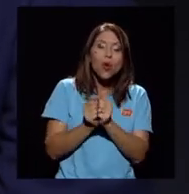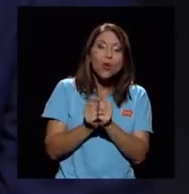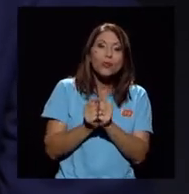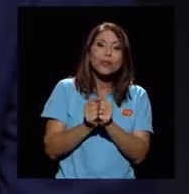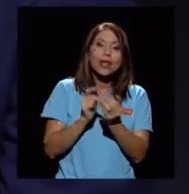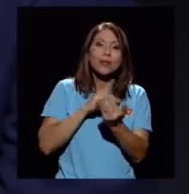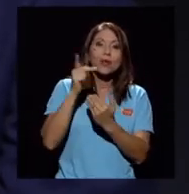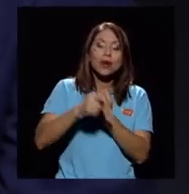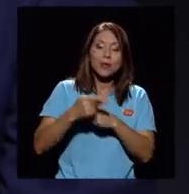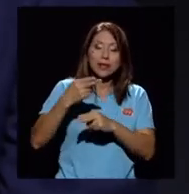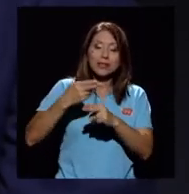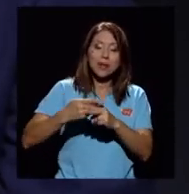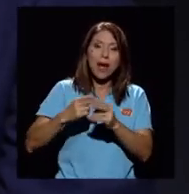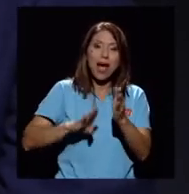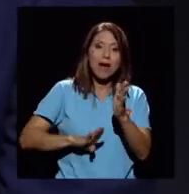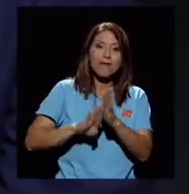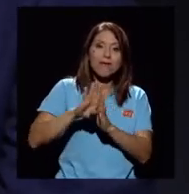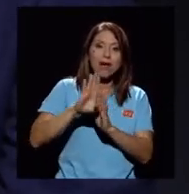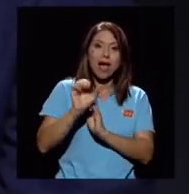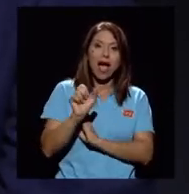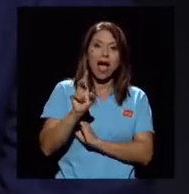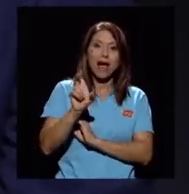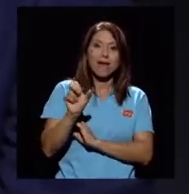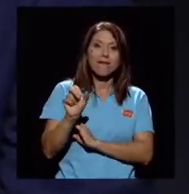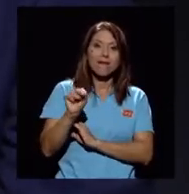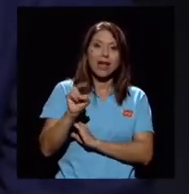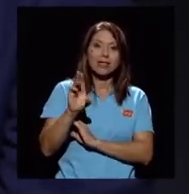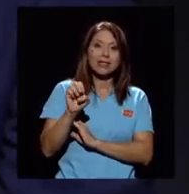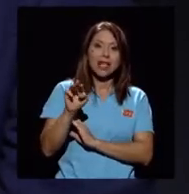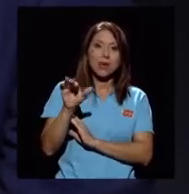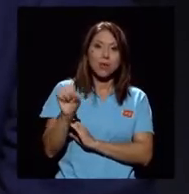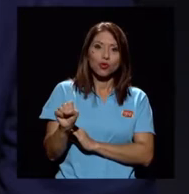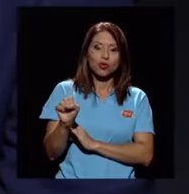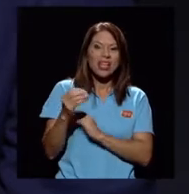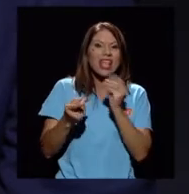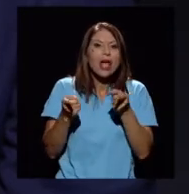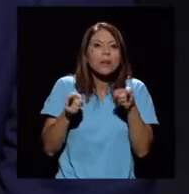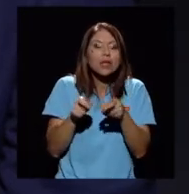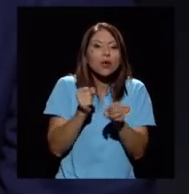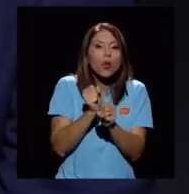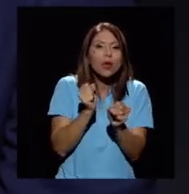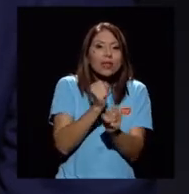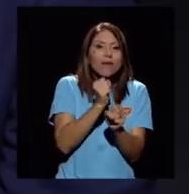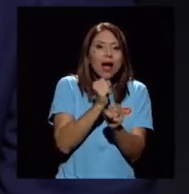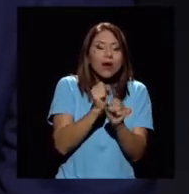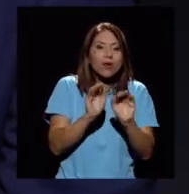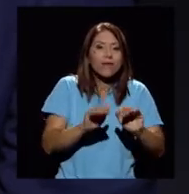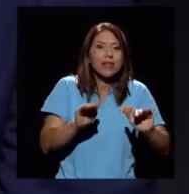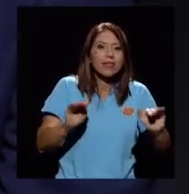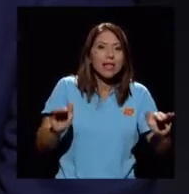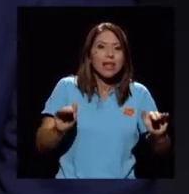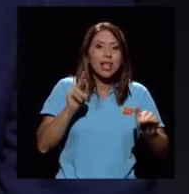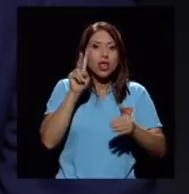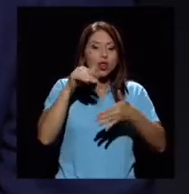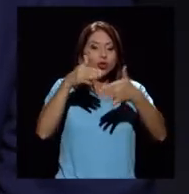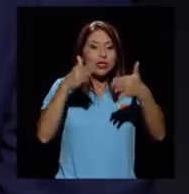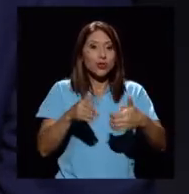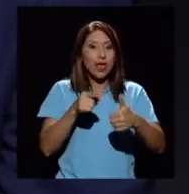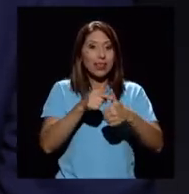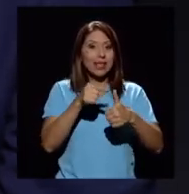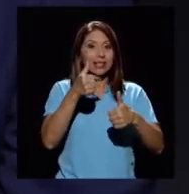Importante. Sí, dos muy buenas estudiantes, Gloriana Lang y Brigitte